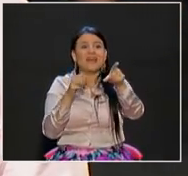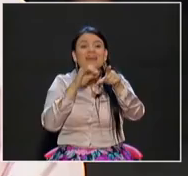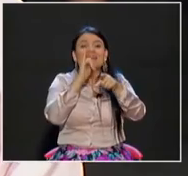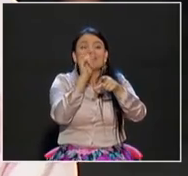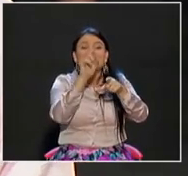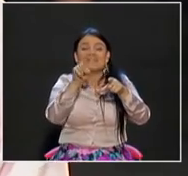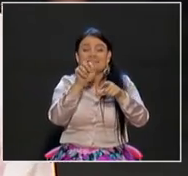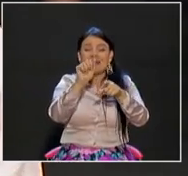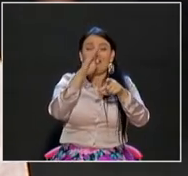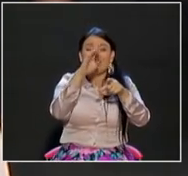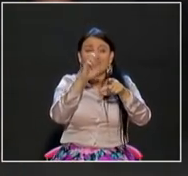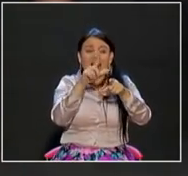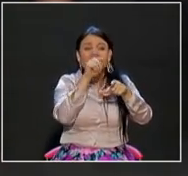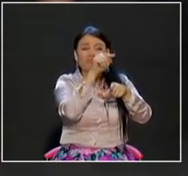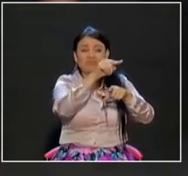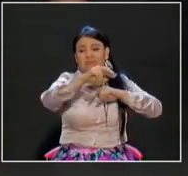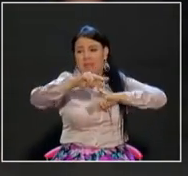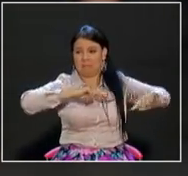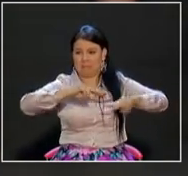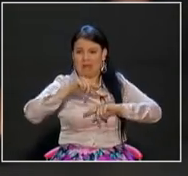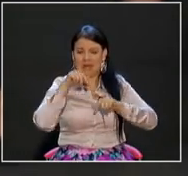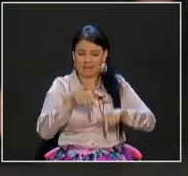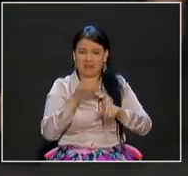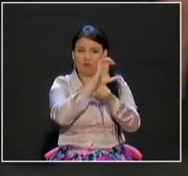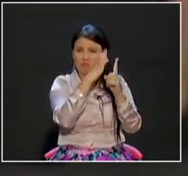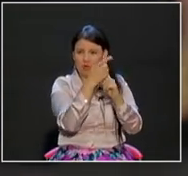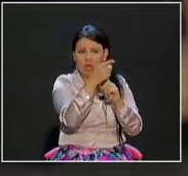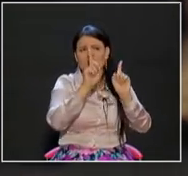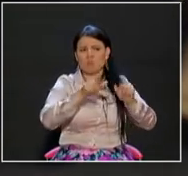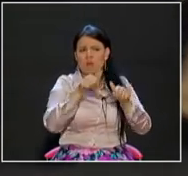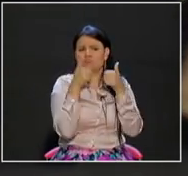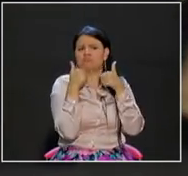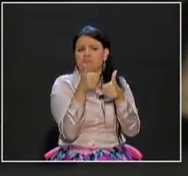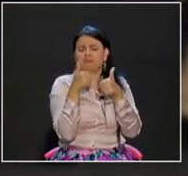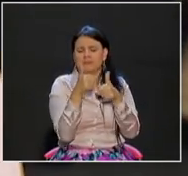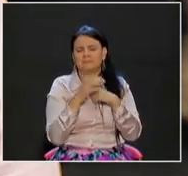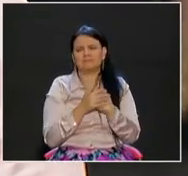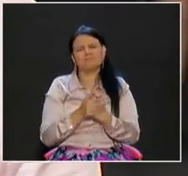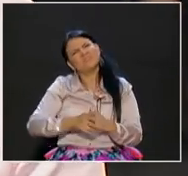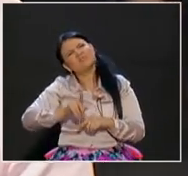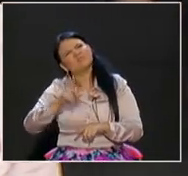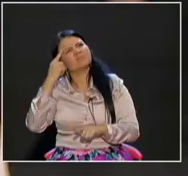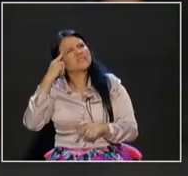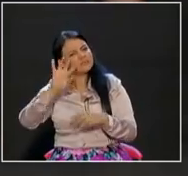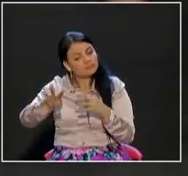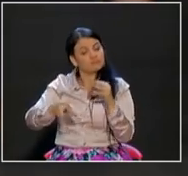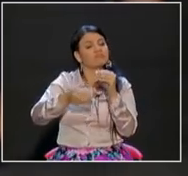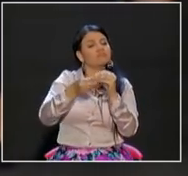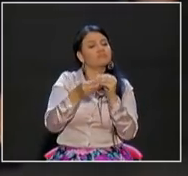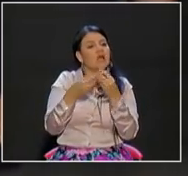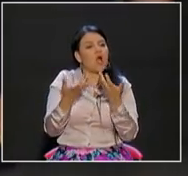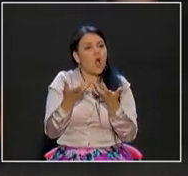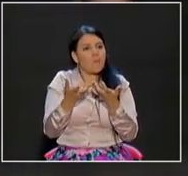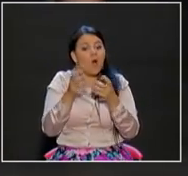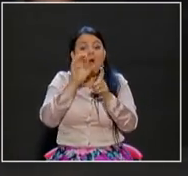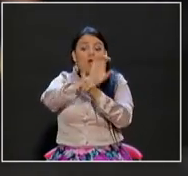lo ha hecho excelentemente yo por ejemplo creo que podemos aumentar el nivel de cobertura en materia cultural en nuestro